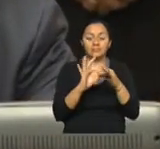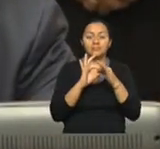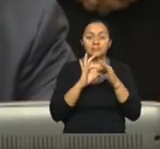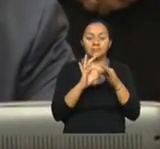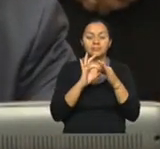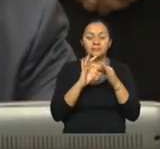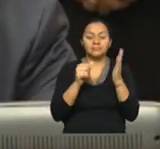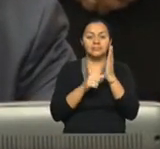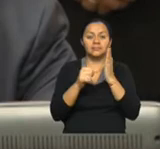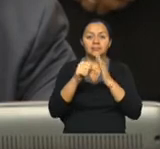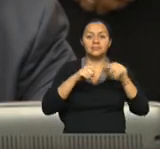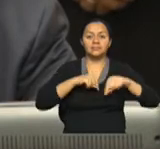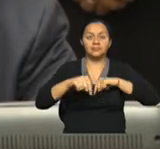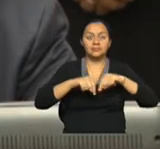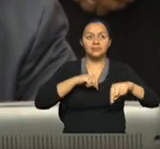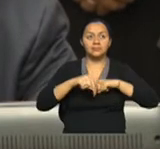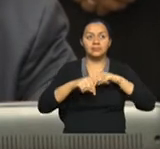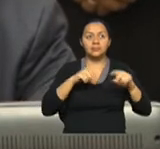quienes son